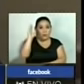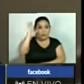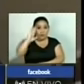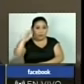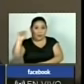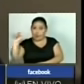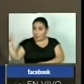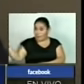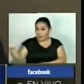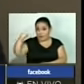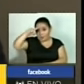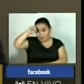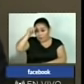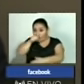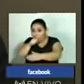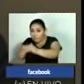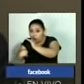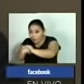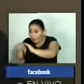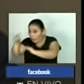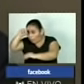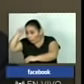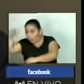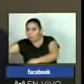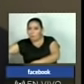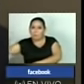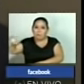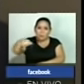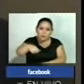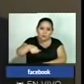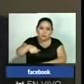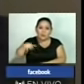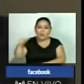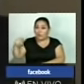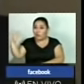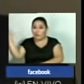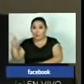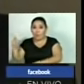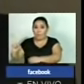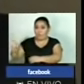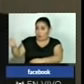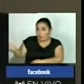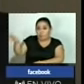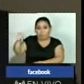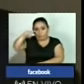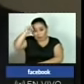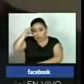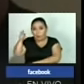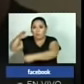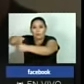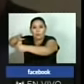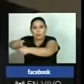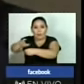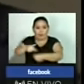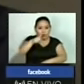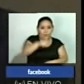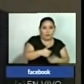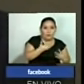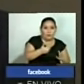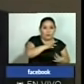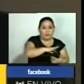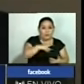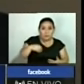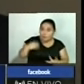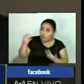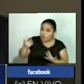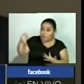nuestros trabajadores migrantes para enviar remesas, ellos tienen que recuperar sus puestos de trabajo, y nuestras familias que son las